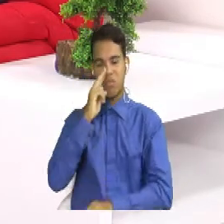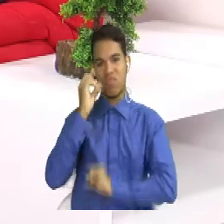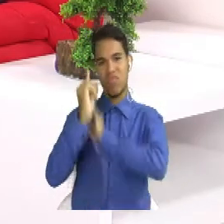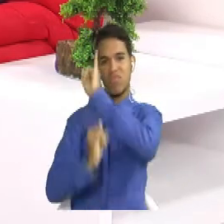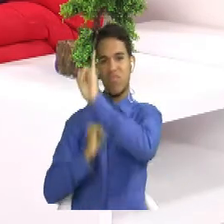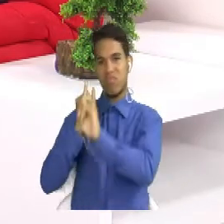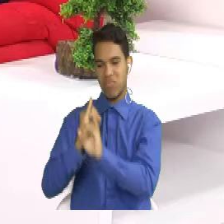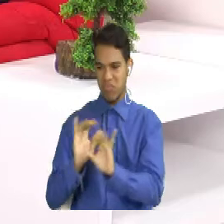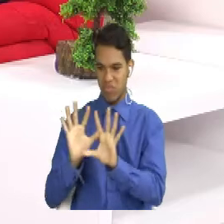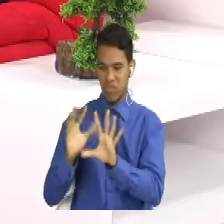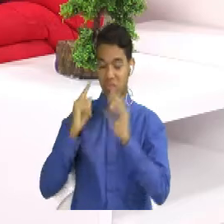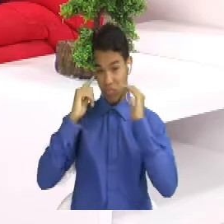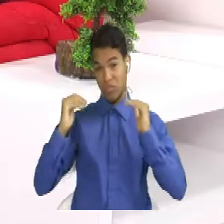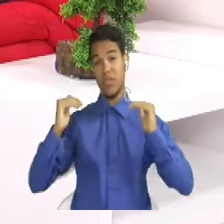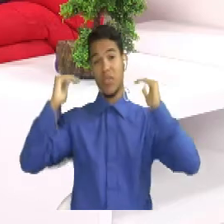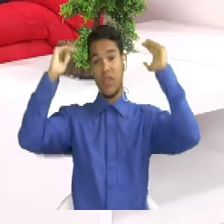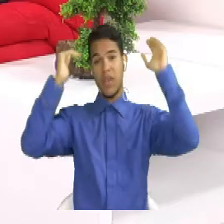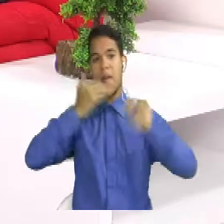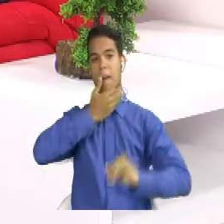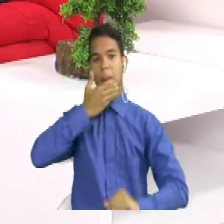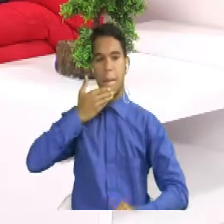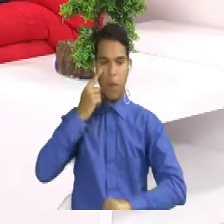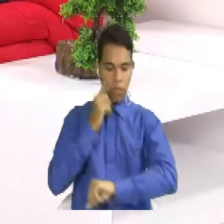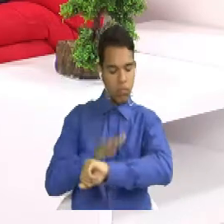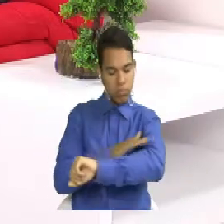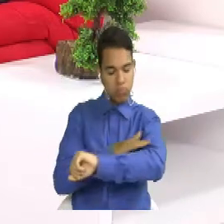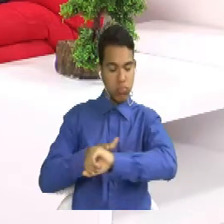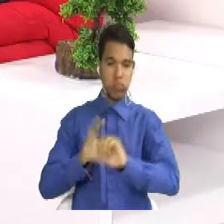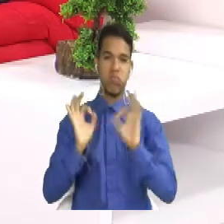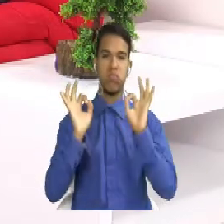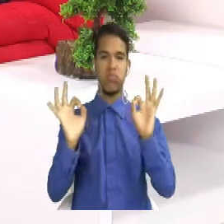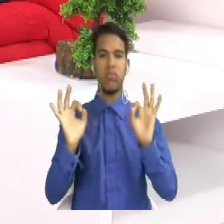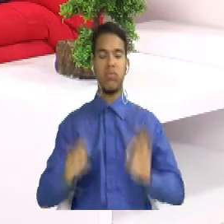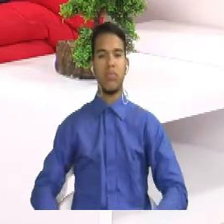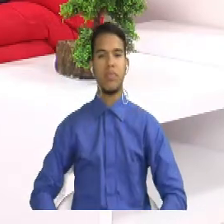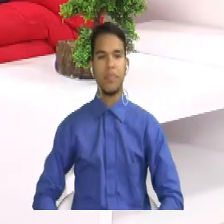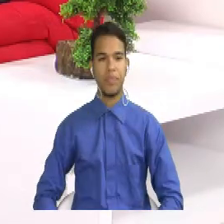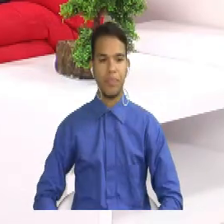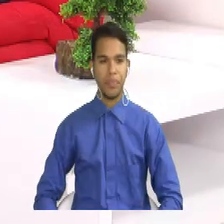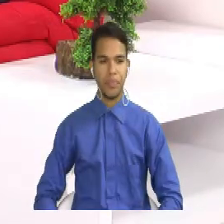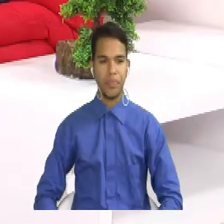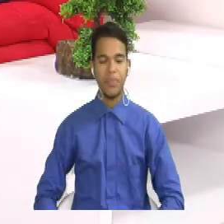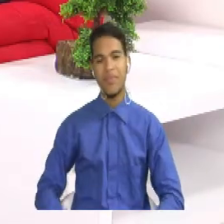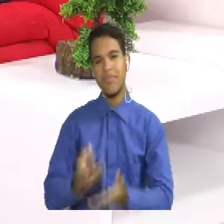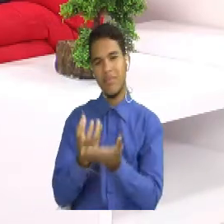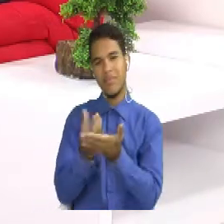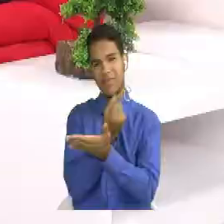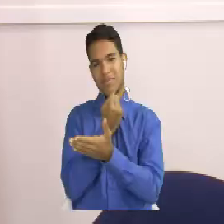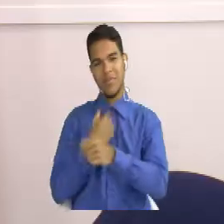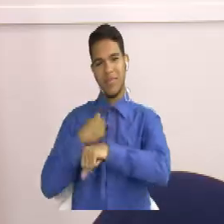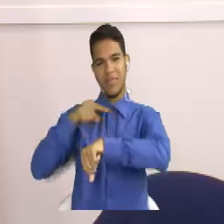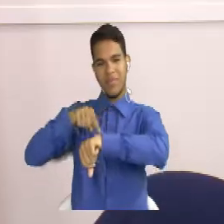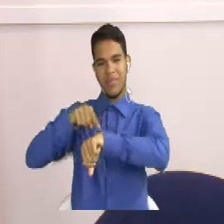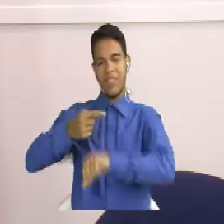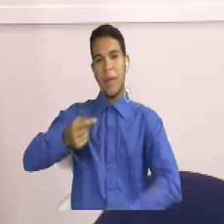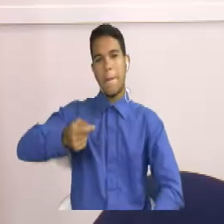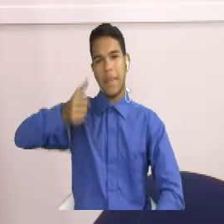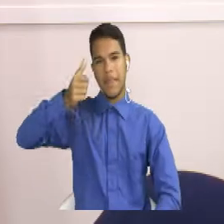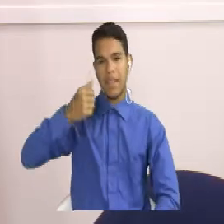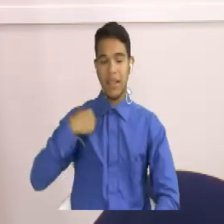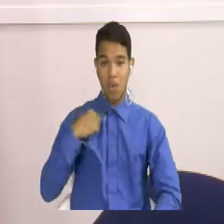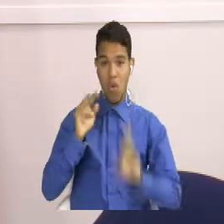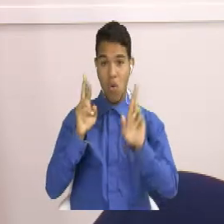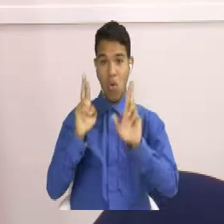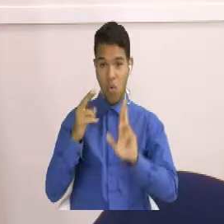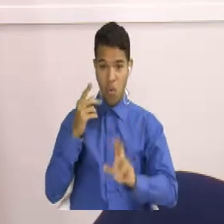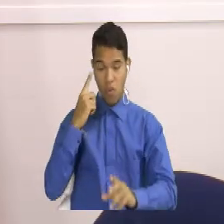altos. Entonces es mejor cuidarnos la piel con algo muy bueno. Perfecto. Bueno, amables televidentes, es corto pero sustancioso el tiempo. Realmente esperamos que hayan